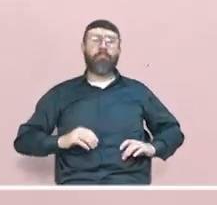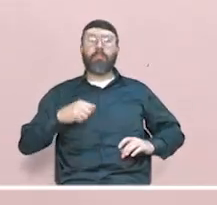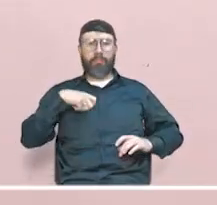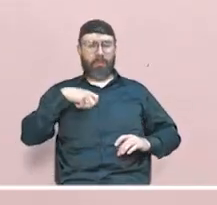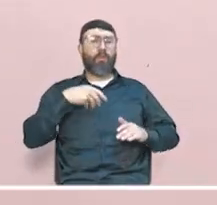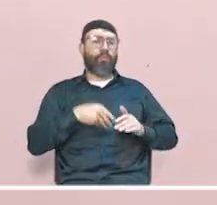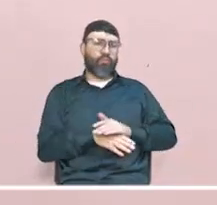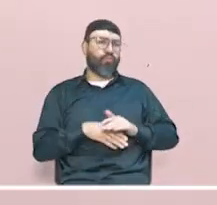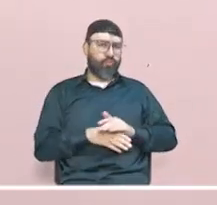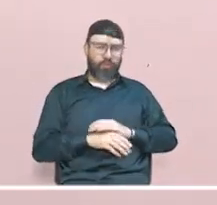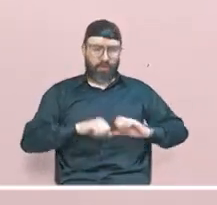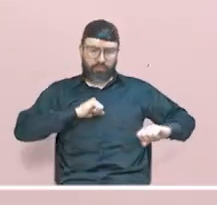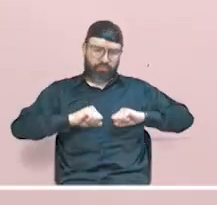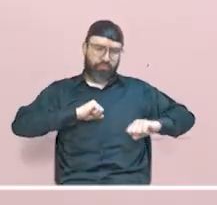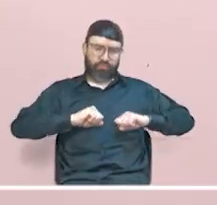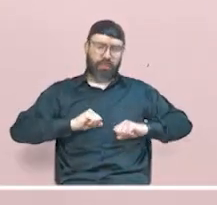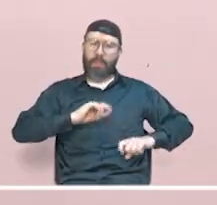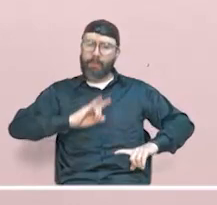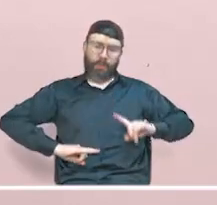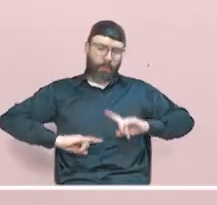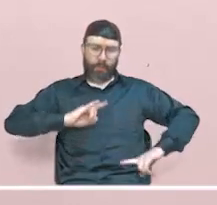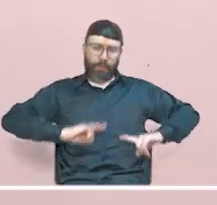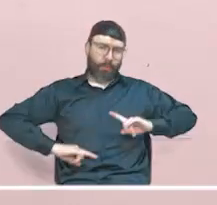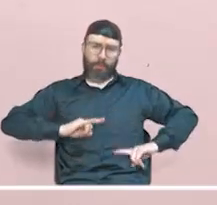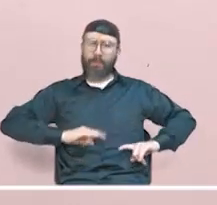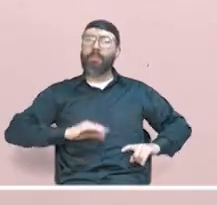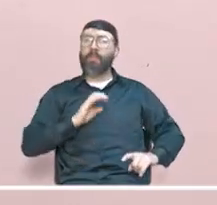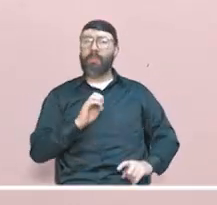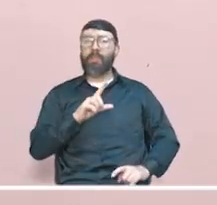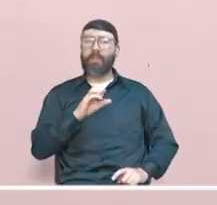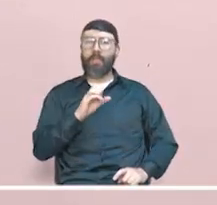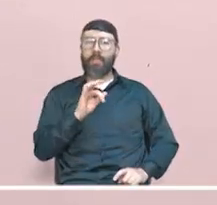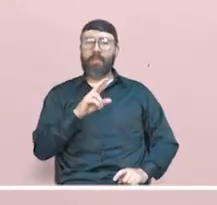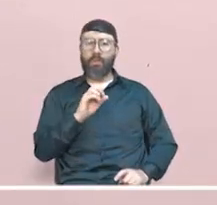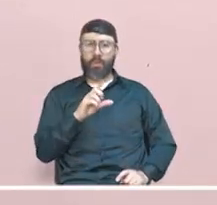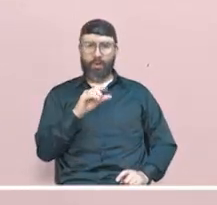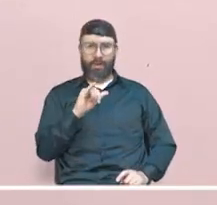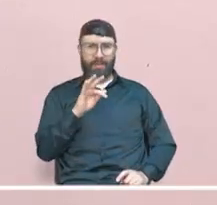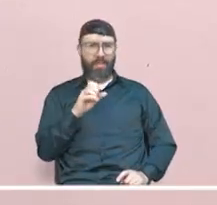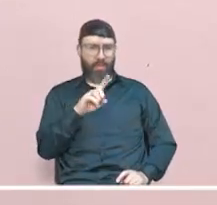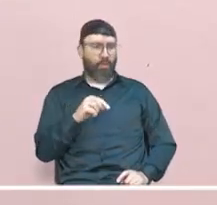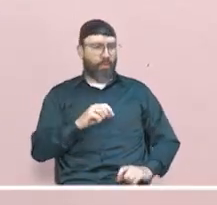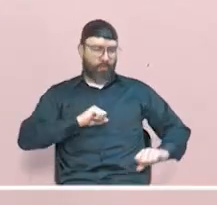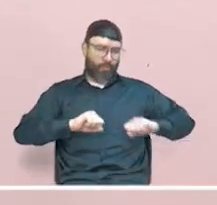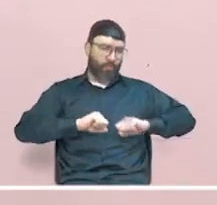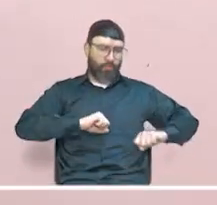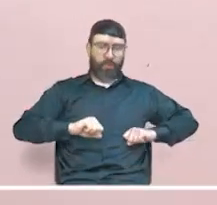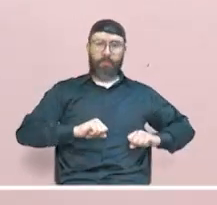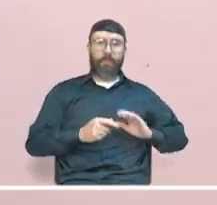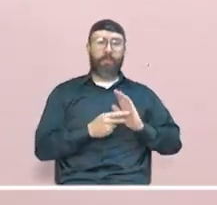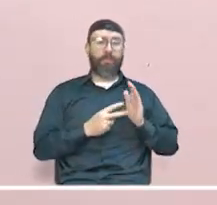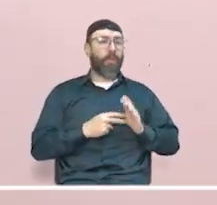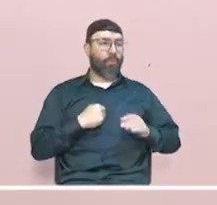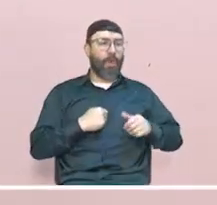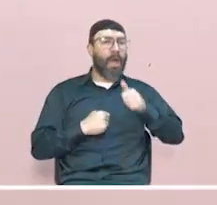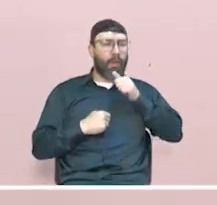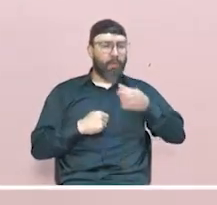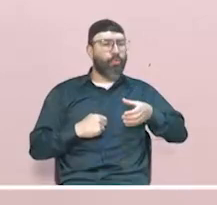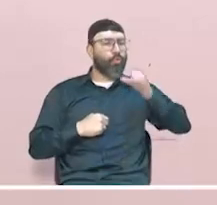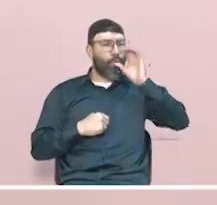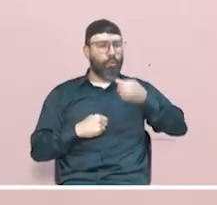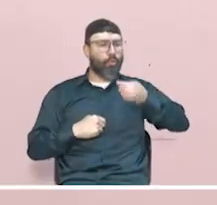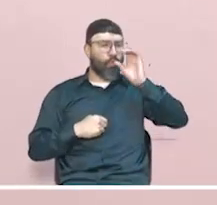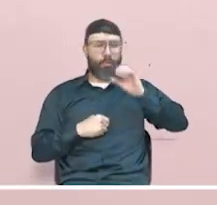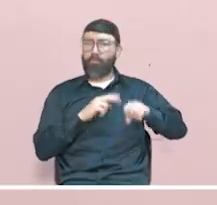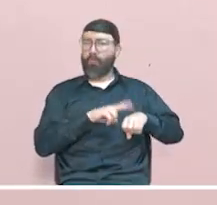de micronutrientes y de electrolitos, entonces difícilmente por hidratarme yo con agua en una